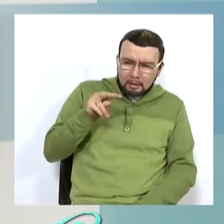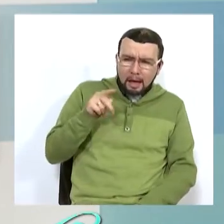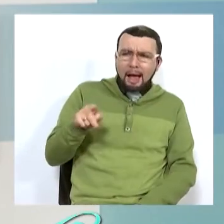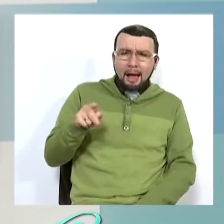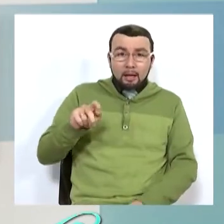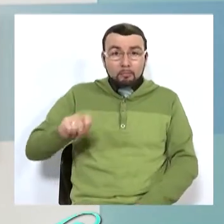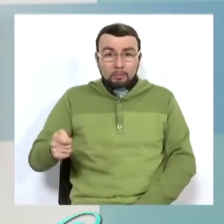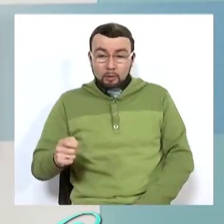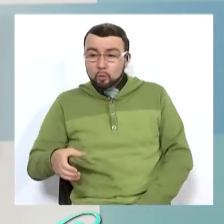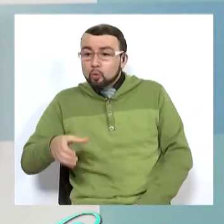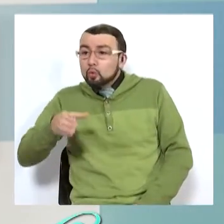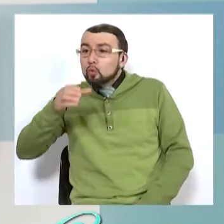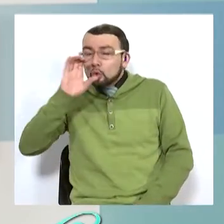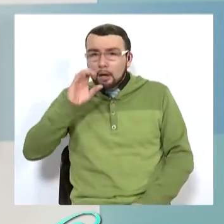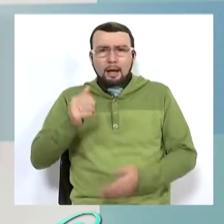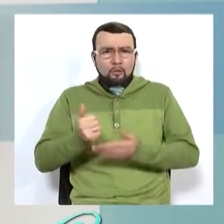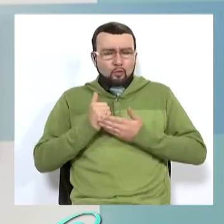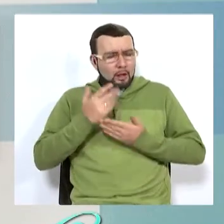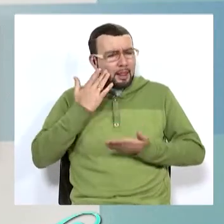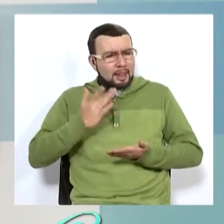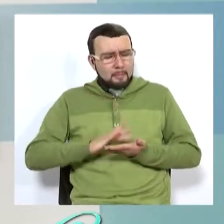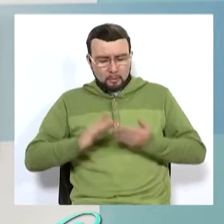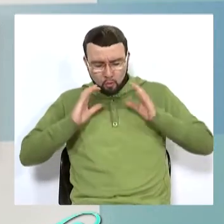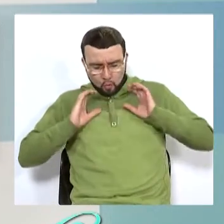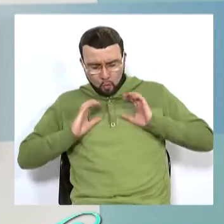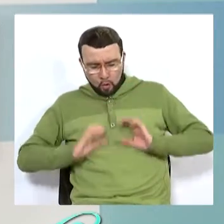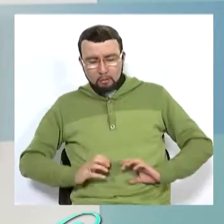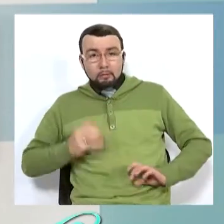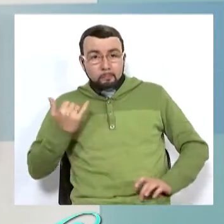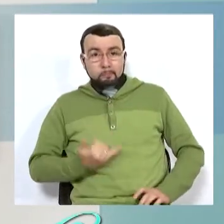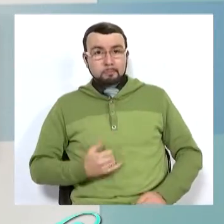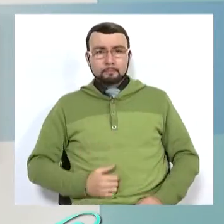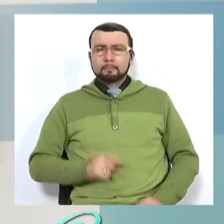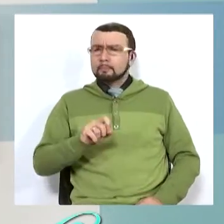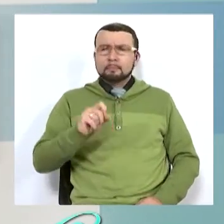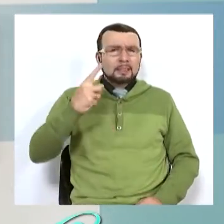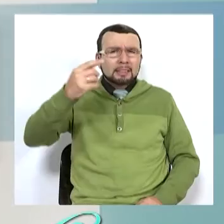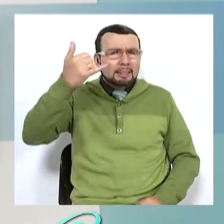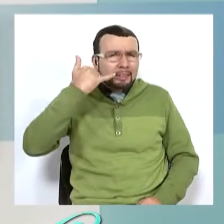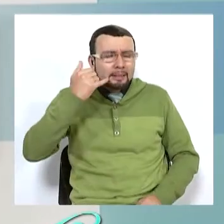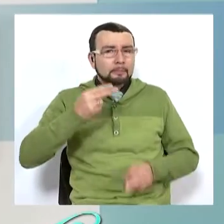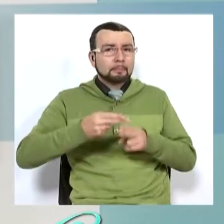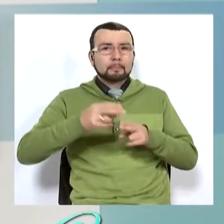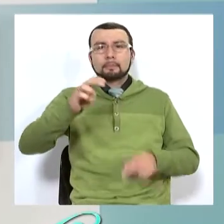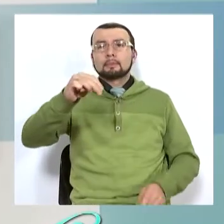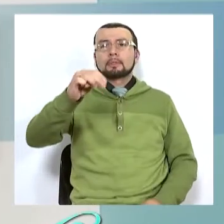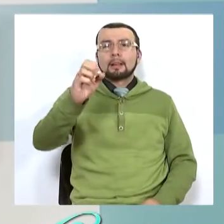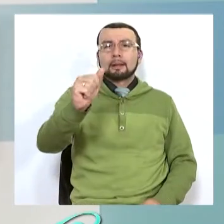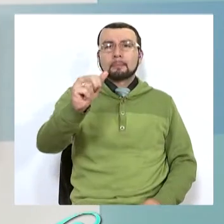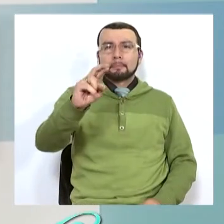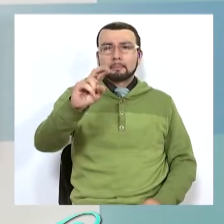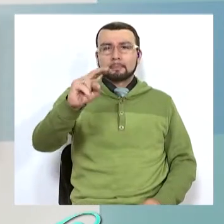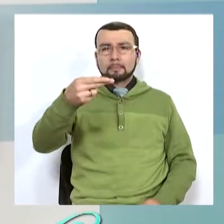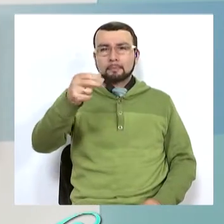ayudan a limpiar y a desintoxicar el cuerpo. Tenemos la primera comunicación. Marta Pereira, adelante con su pregunta. Doctor,